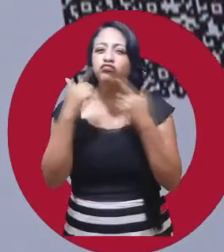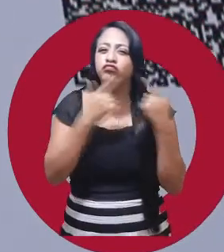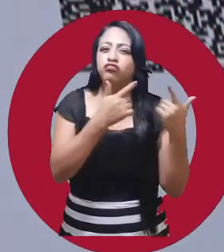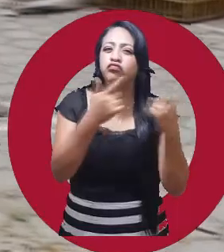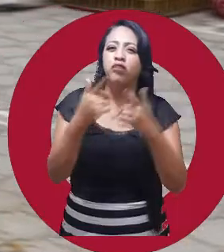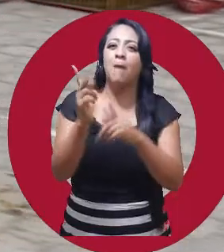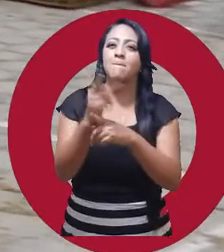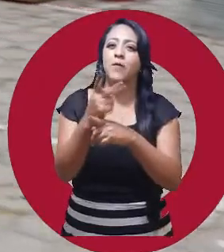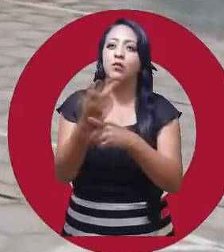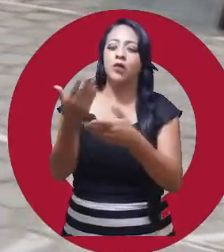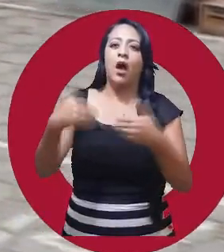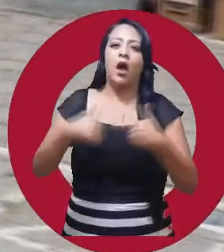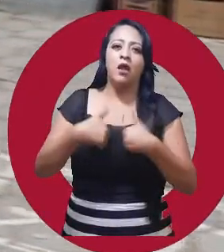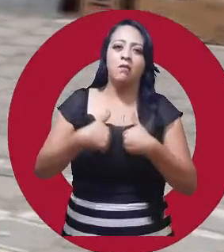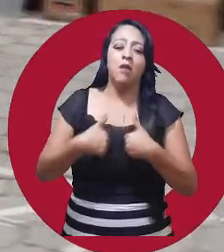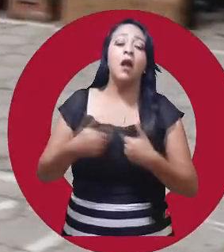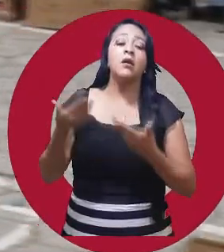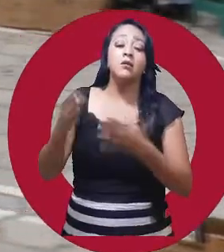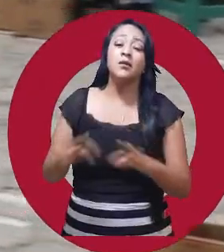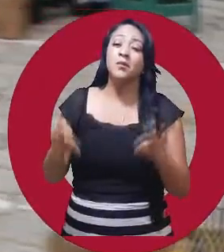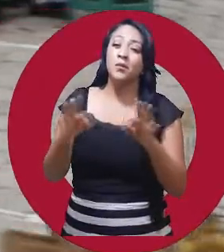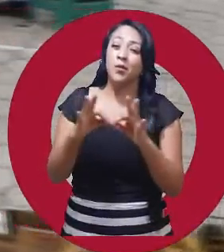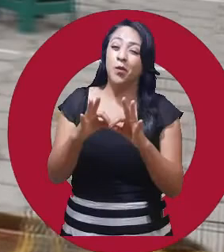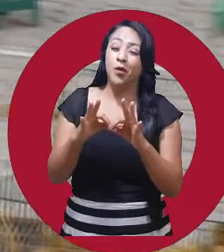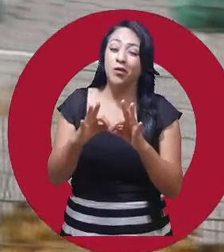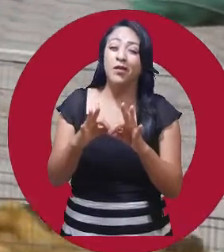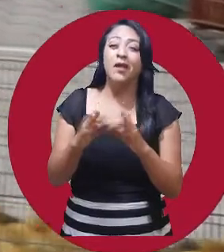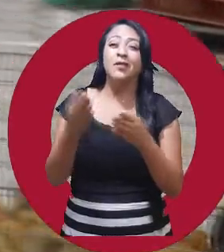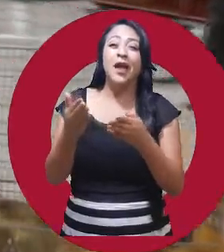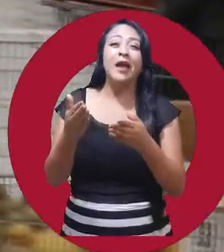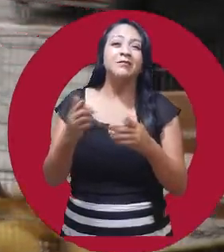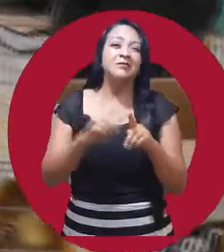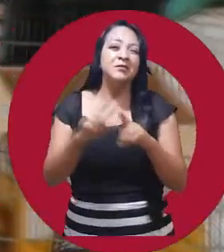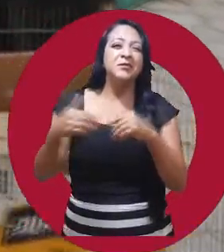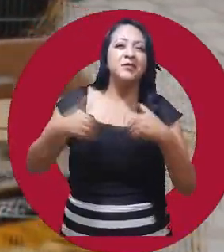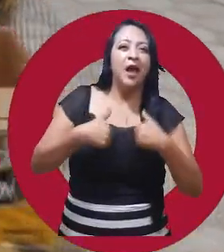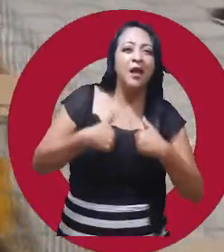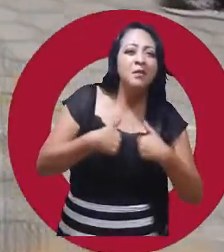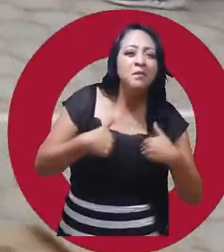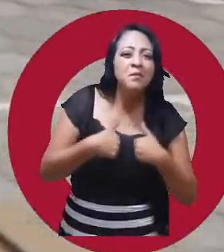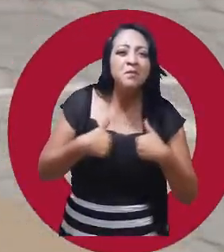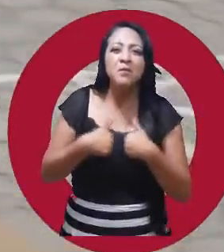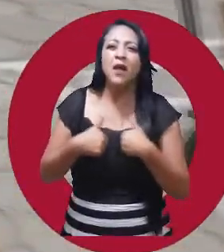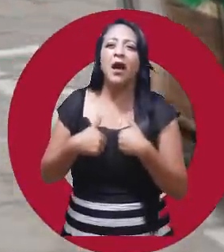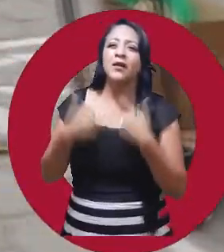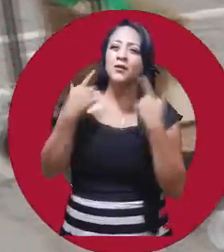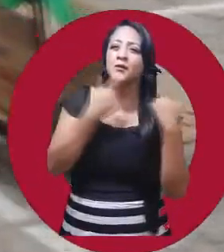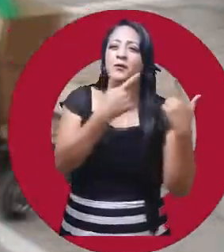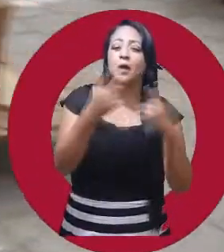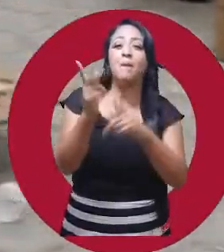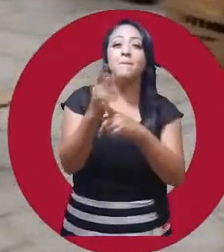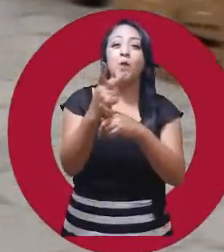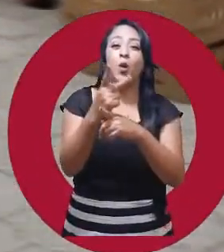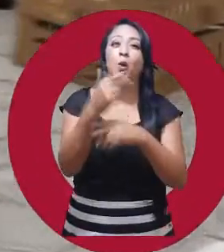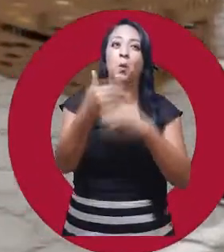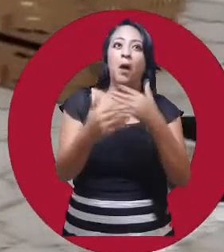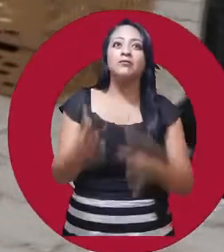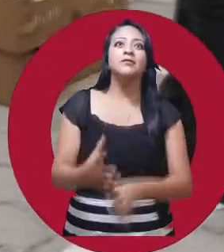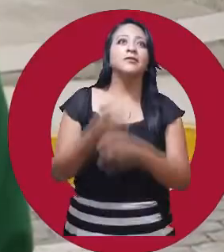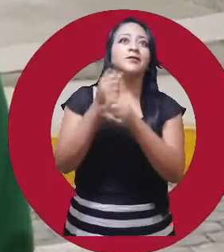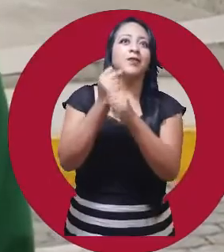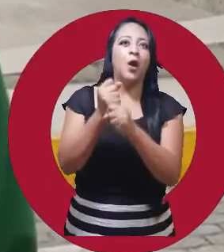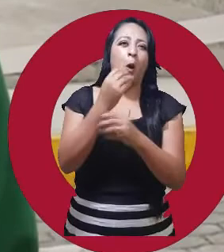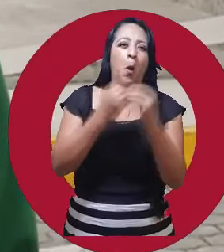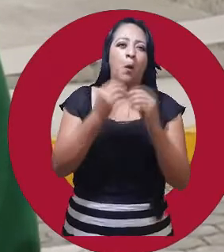concentración de animales de producción, fortaleciendo las condiciones sanitarias de la ganadería local y, por ende, mejorar la calidad e inocuidad de los productos alimenticios de